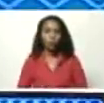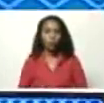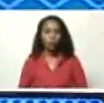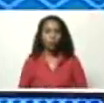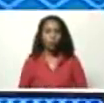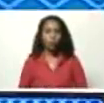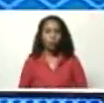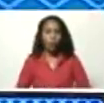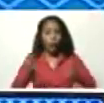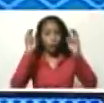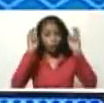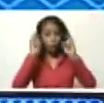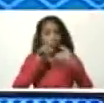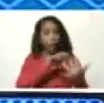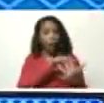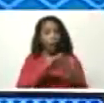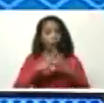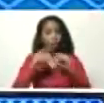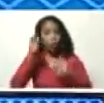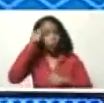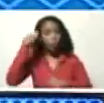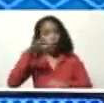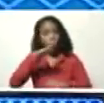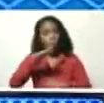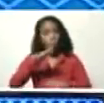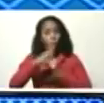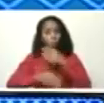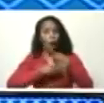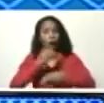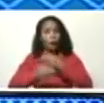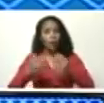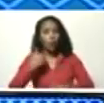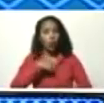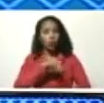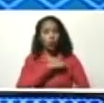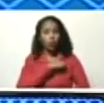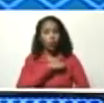El concepto de guerra de todo el pueblo nos hace a nosotros